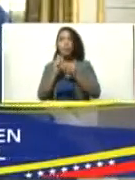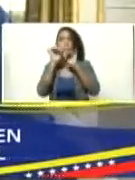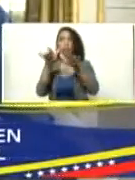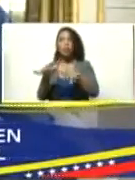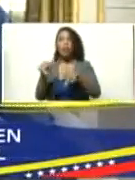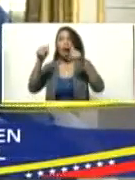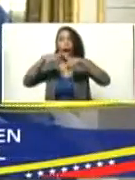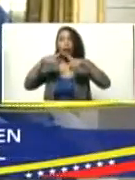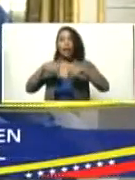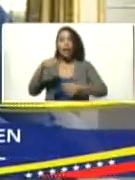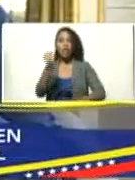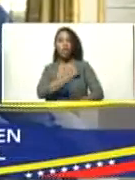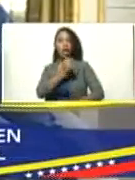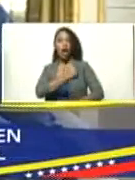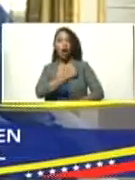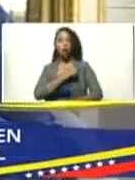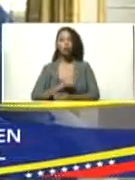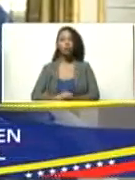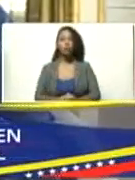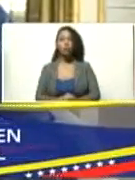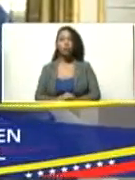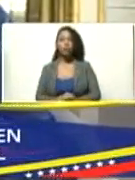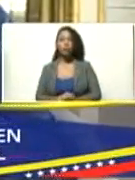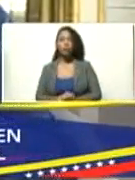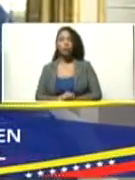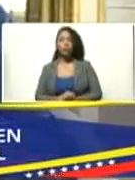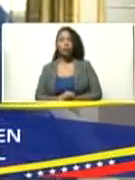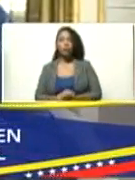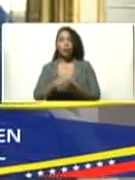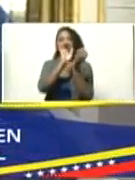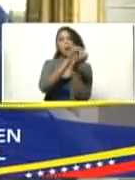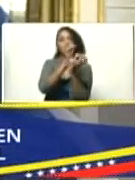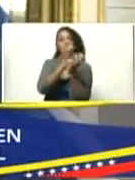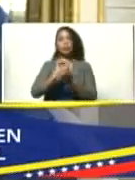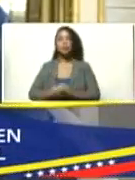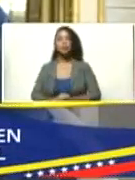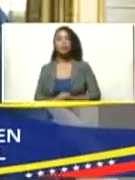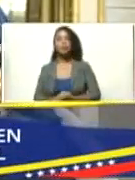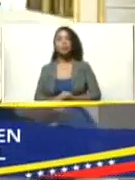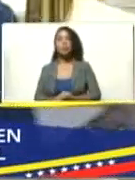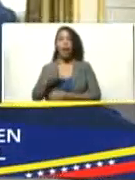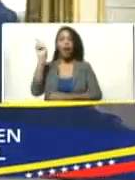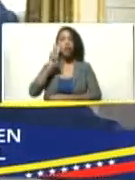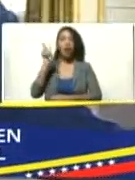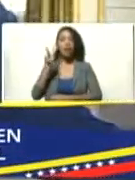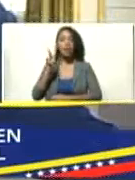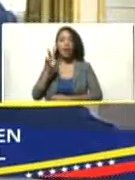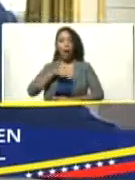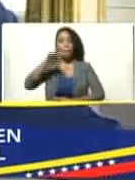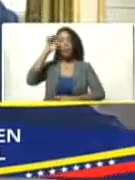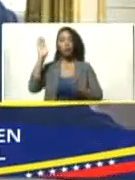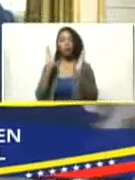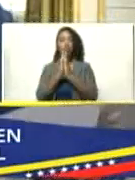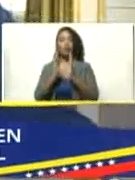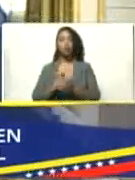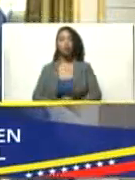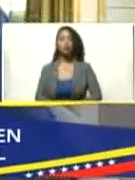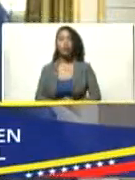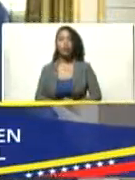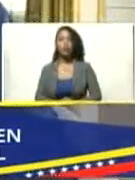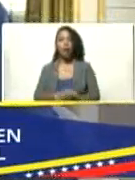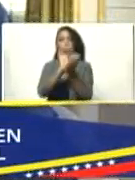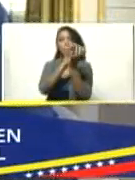Aquí en Chacao, Pedregal, en La Asunción, Arismendi, el Valle del Espíritu Santo, en